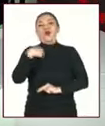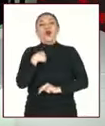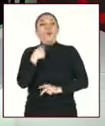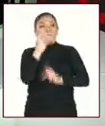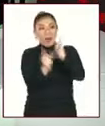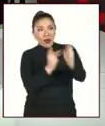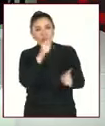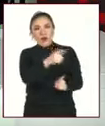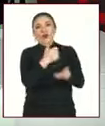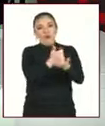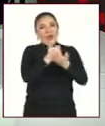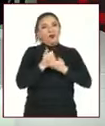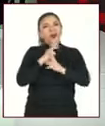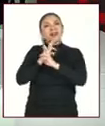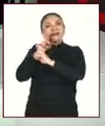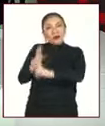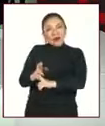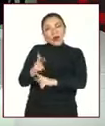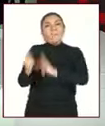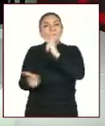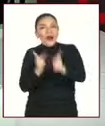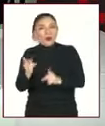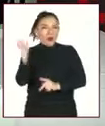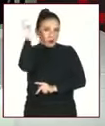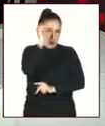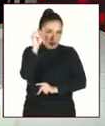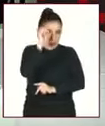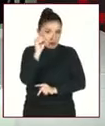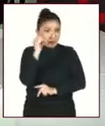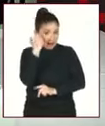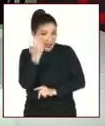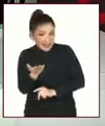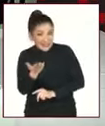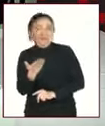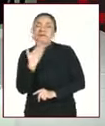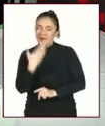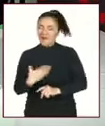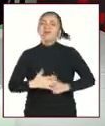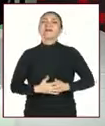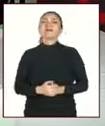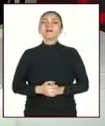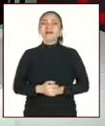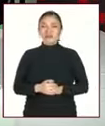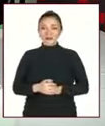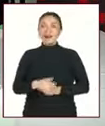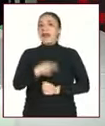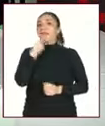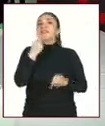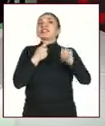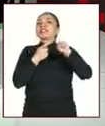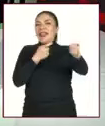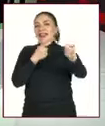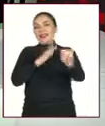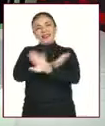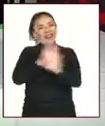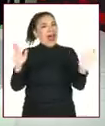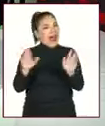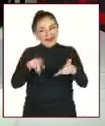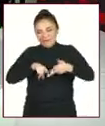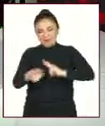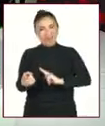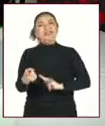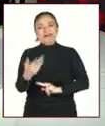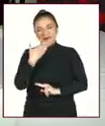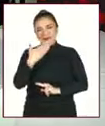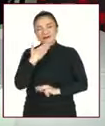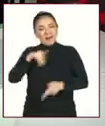responder esas preguntas, esos comentarios que nos hacen. Okay. ¿Te parece buena idea? Sí, adelante. Perfecto, ya dijo que sí la doctora. Entonces iniciemos con